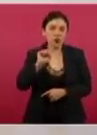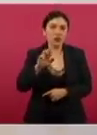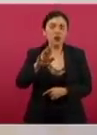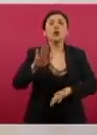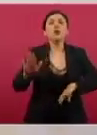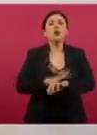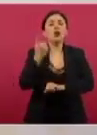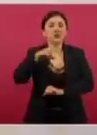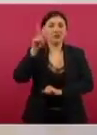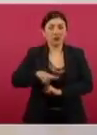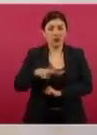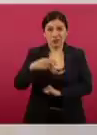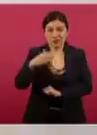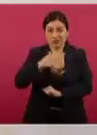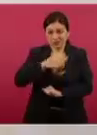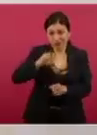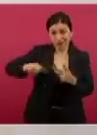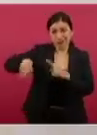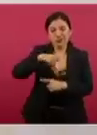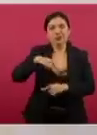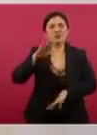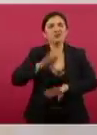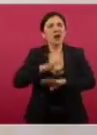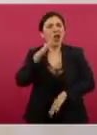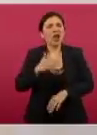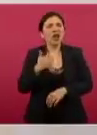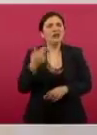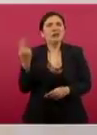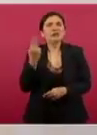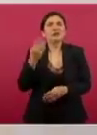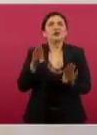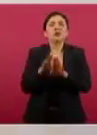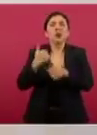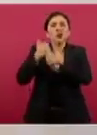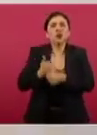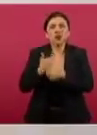nosotros nos afecta más la inflación